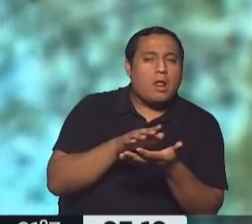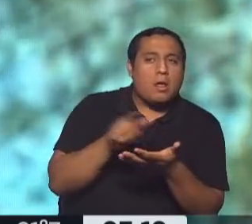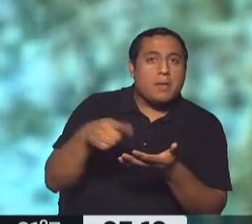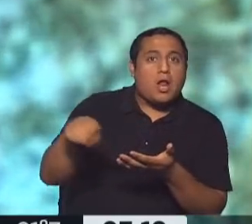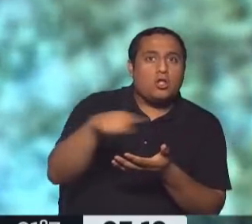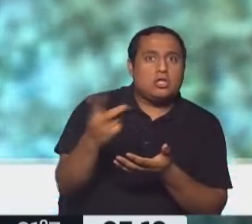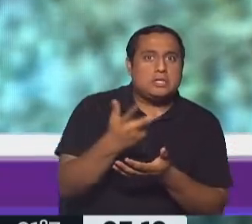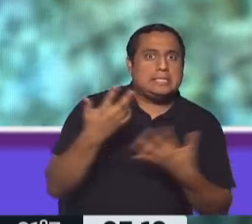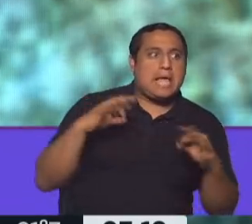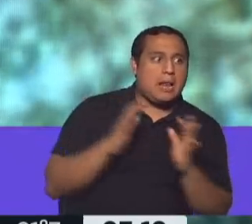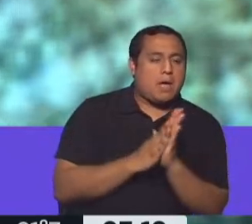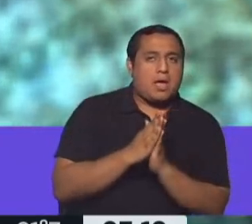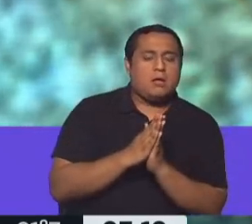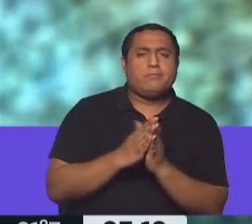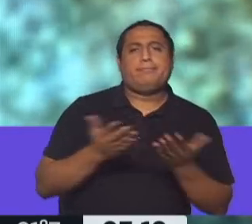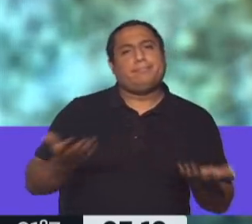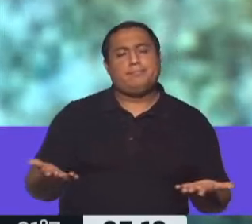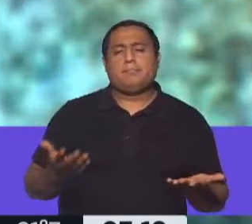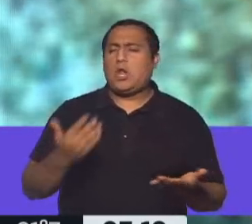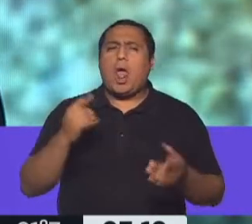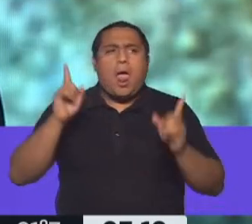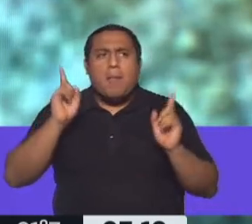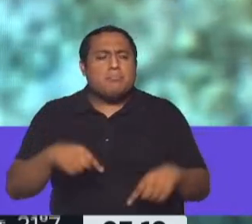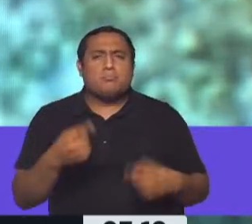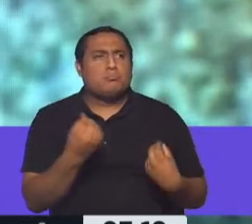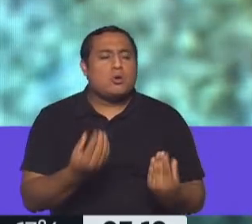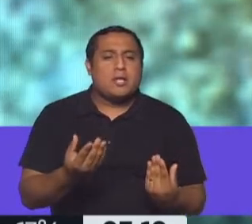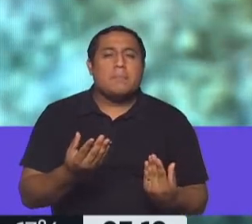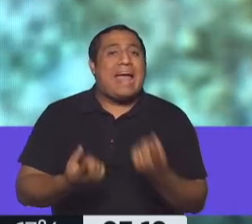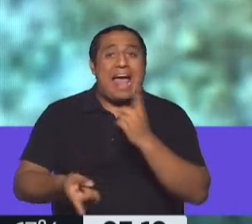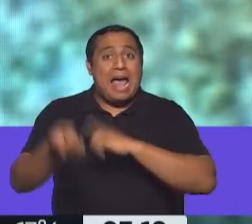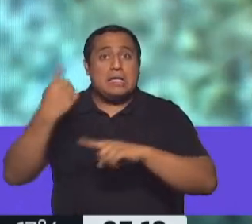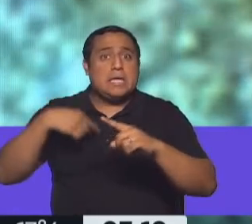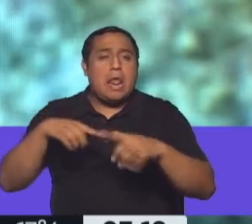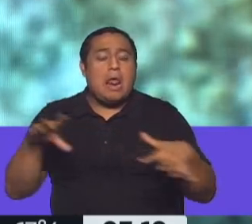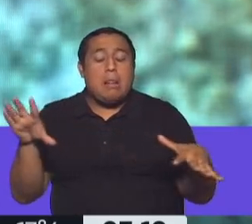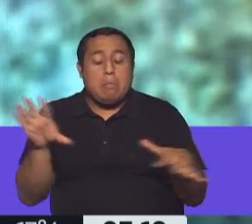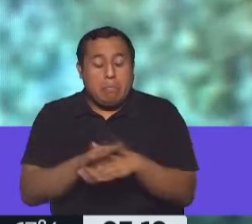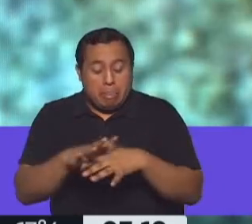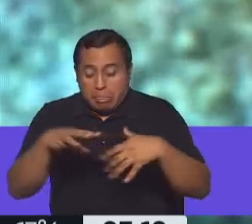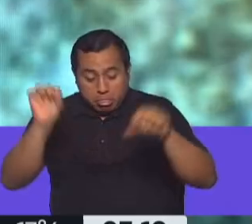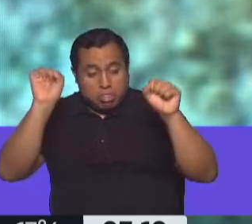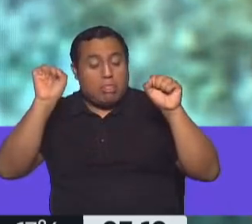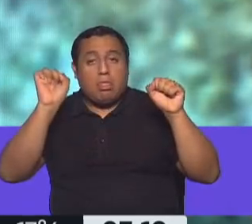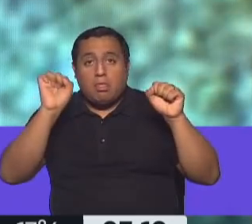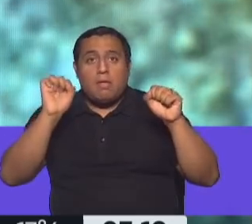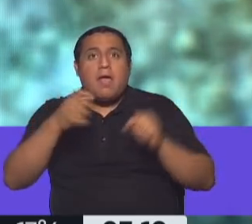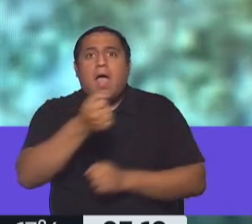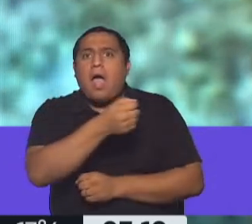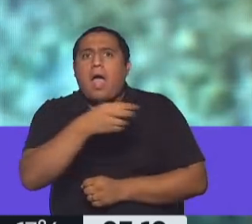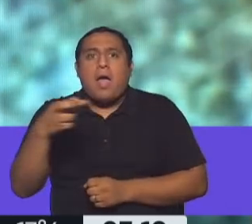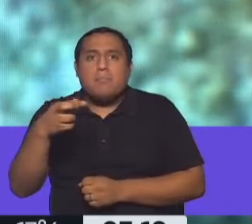saber todavía, porque ayer, por una circunstancia casi te diría que fortuita, la instalación de una aplicación en